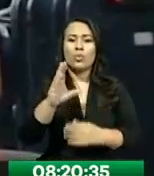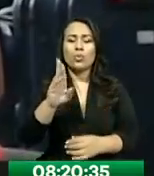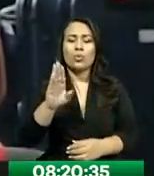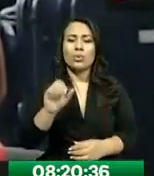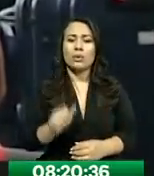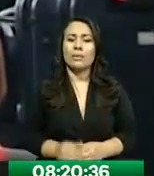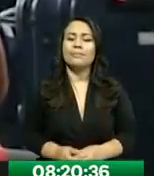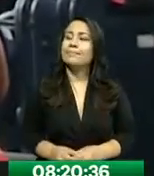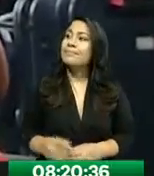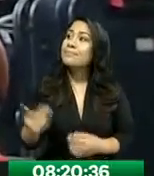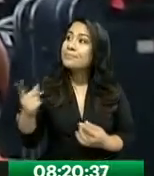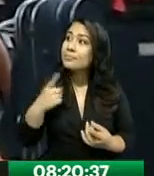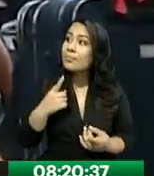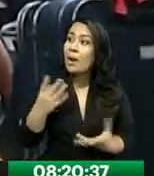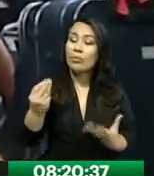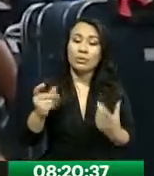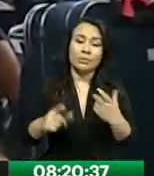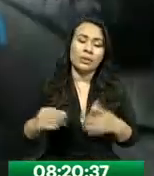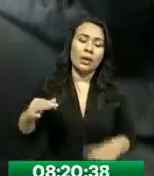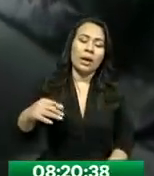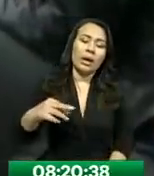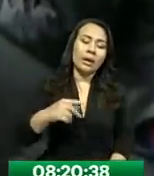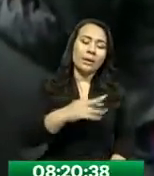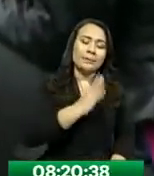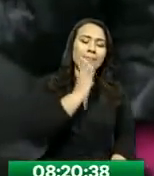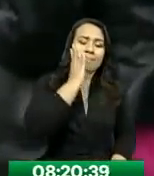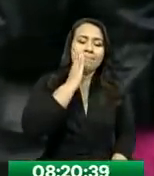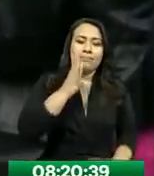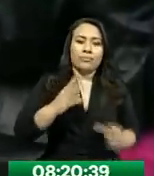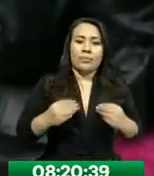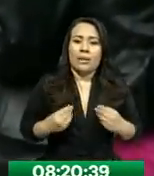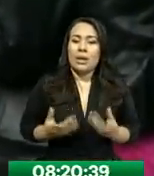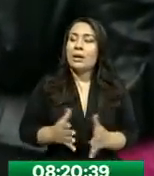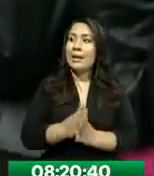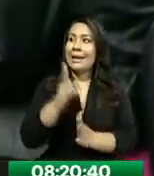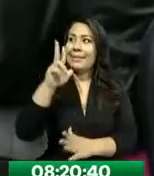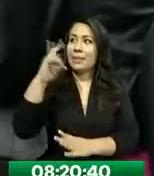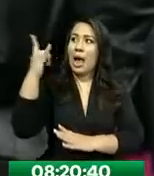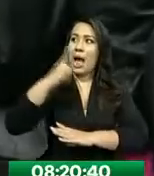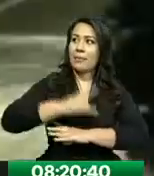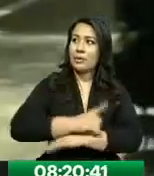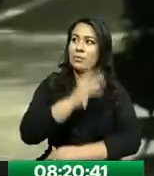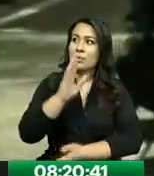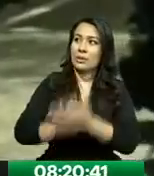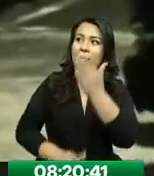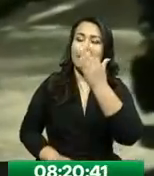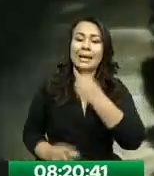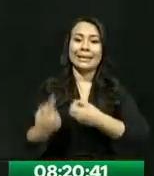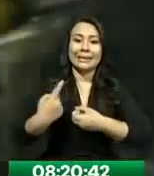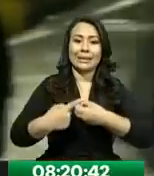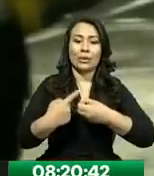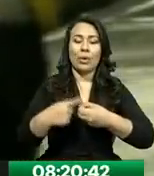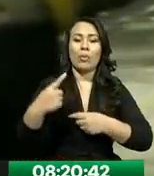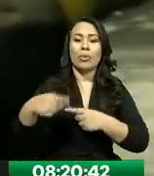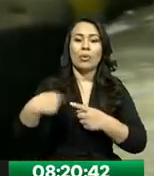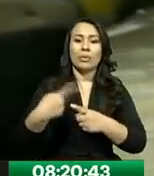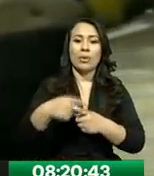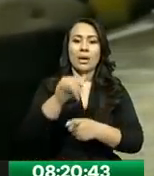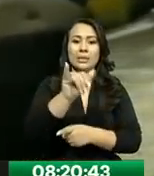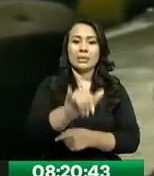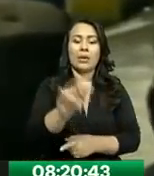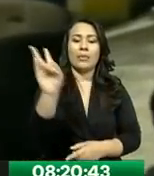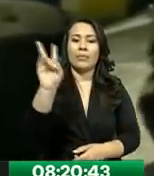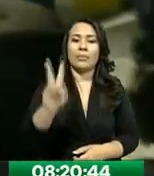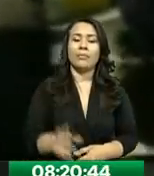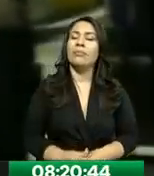Mientras técnicos del MIES recorren la ciudad de Tulcán socializando el plan retorno, tres aviones esperan despegar desde Tababela el próximo sábado rumbo a Venezuela. De Tulcán,